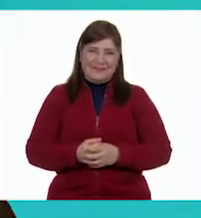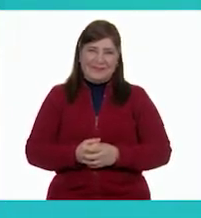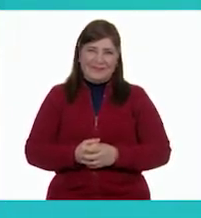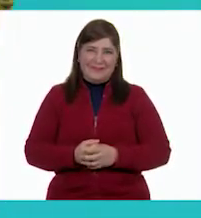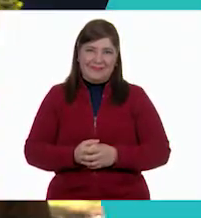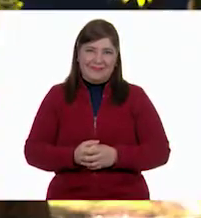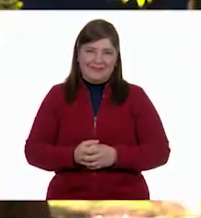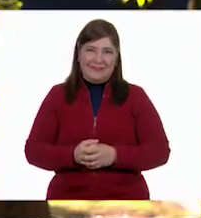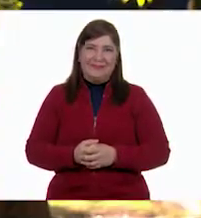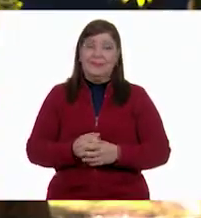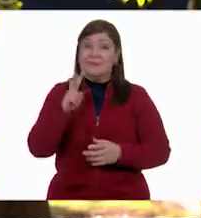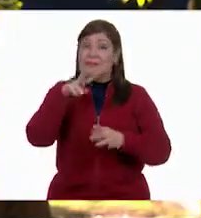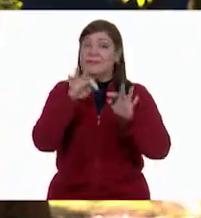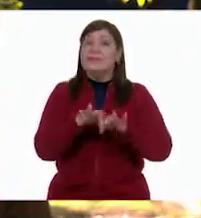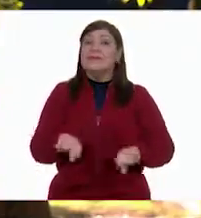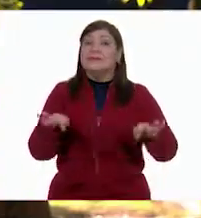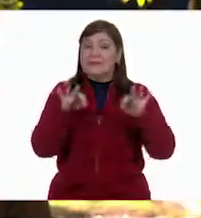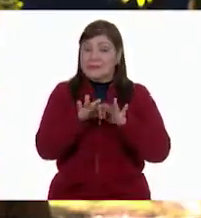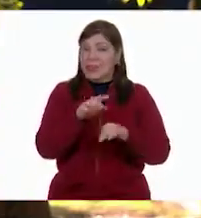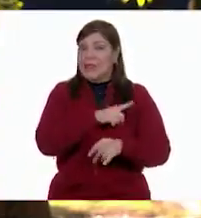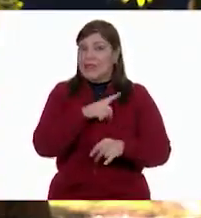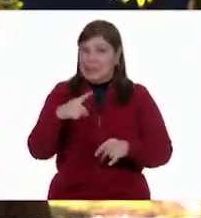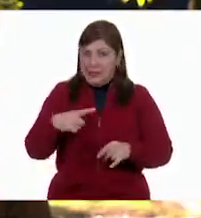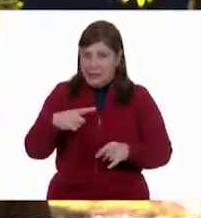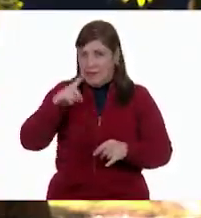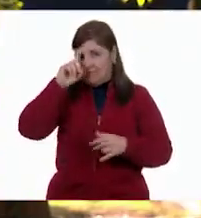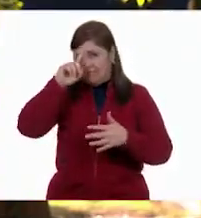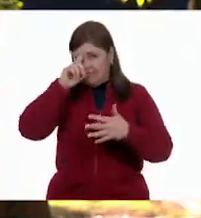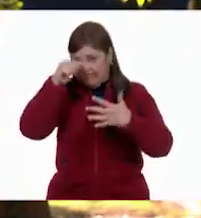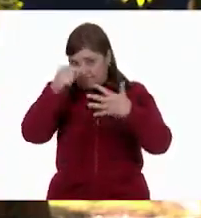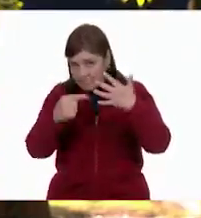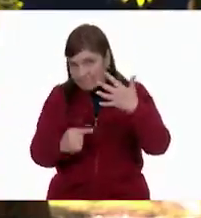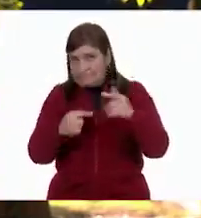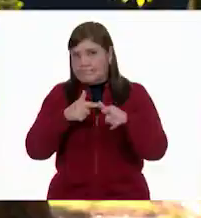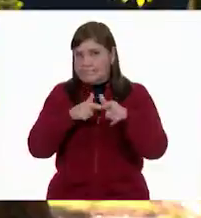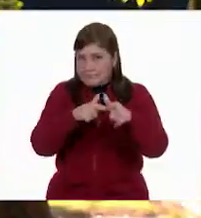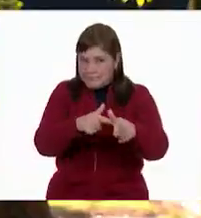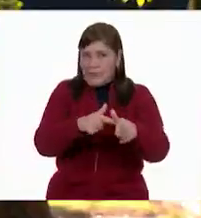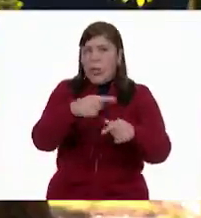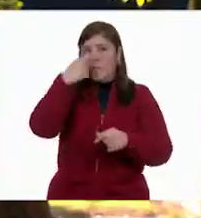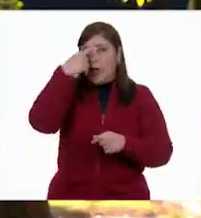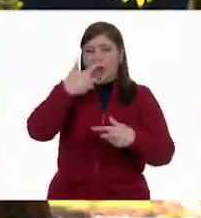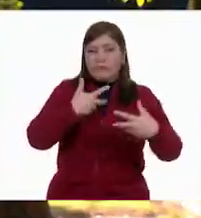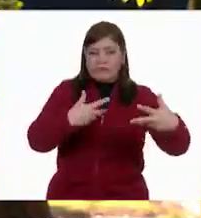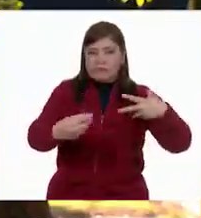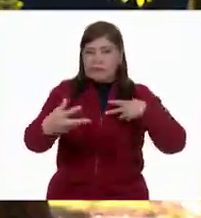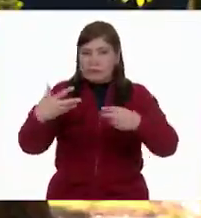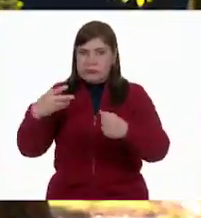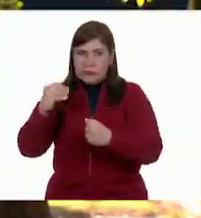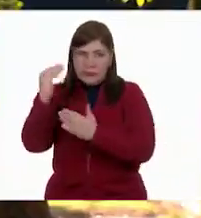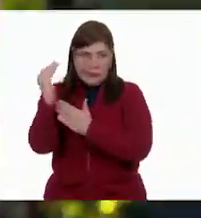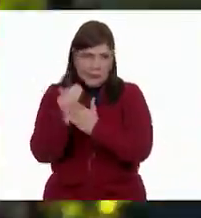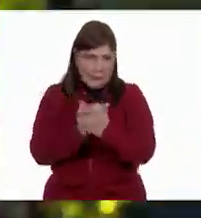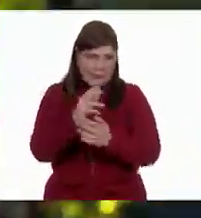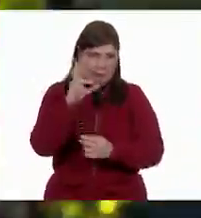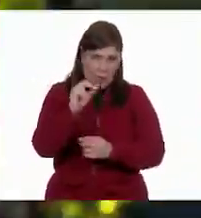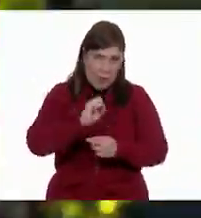Es muy importante continuar con las recomendaciones para evitar contagios de COVID.